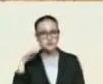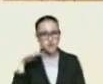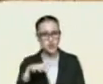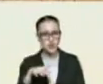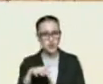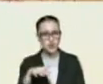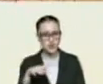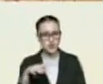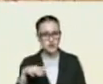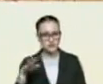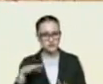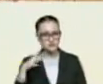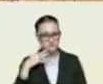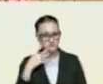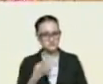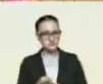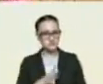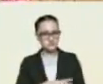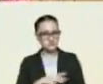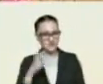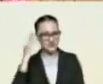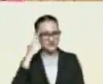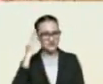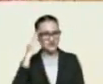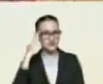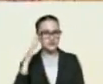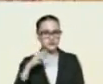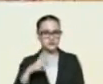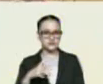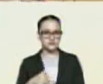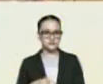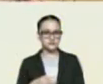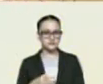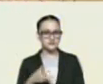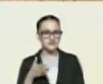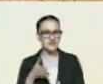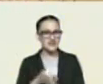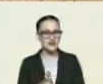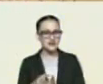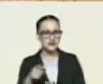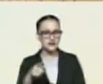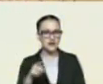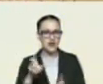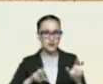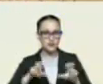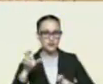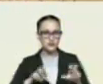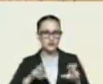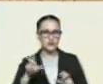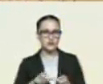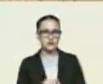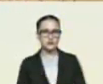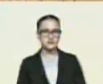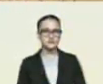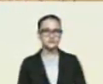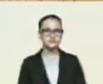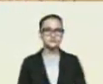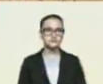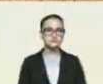nivel altísimo y saben realmente qué es, de qué se trata una auditoría. Por eso